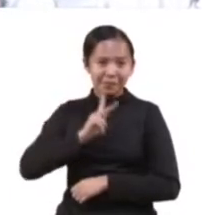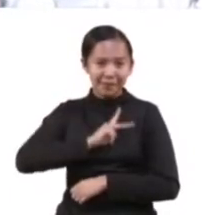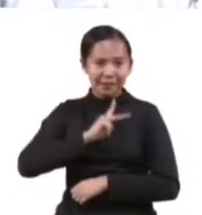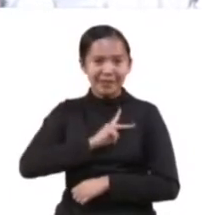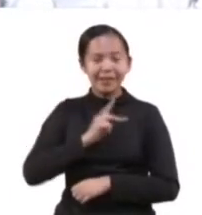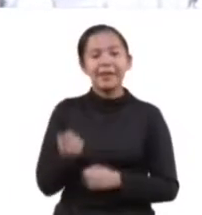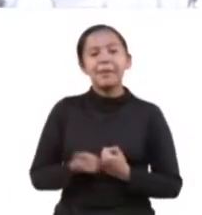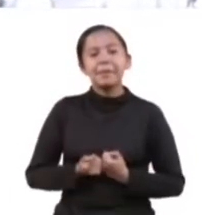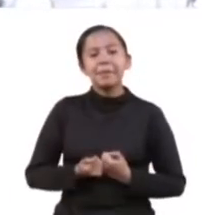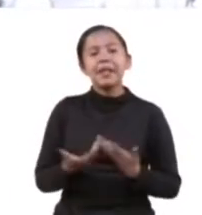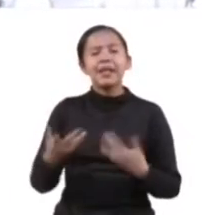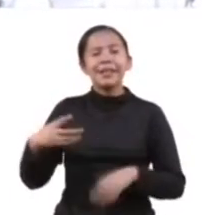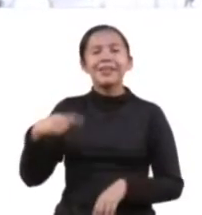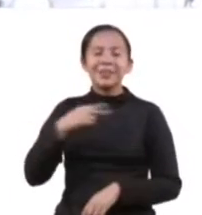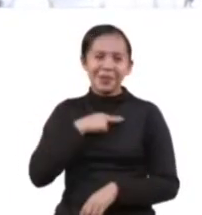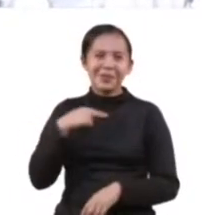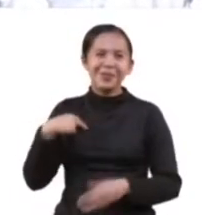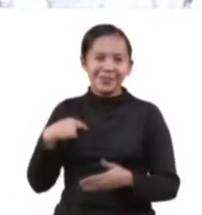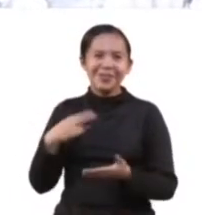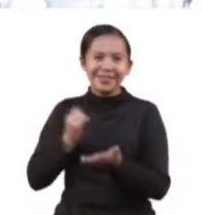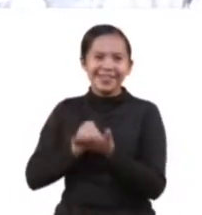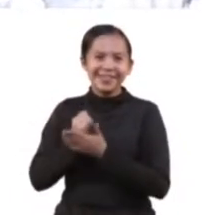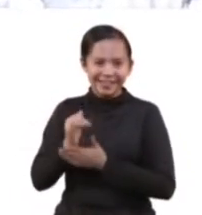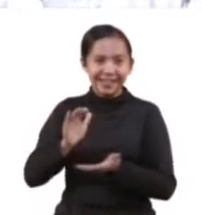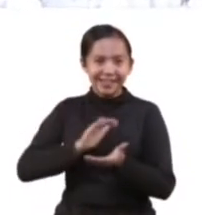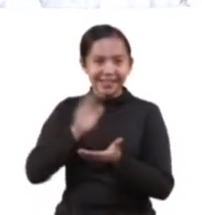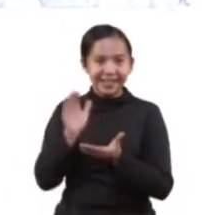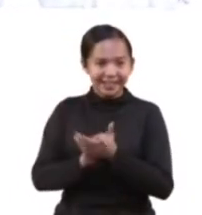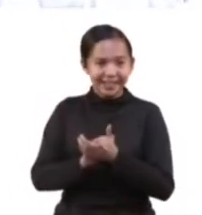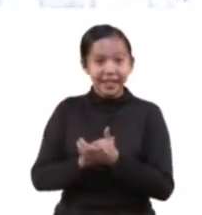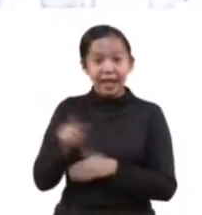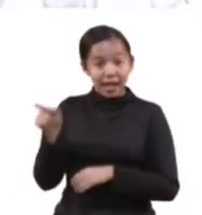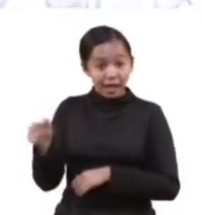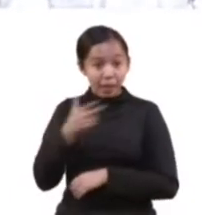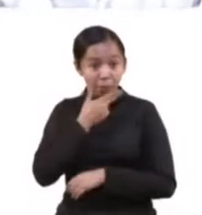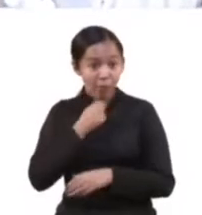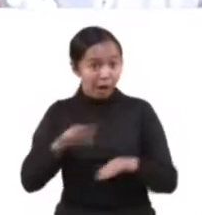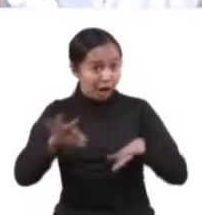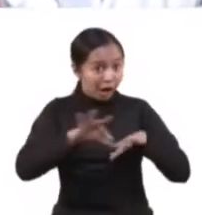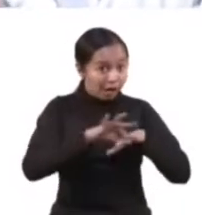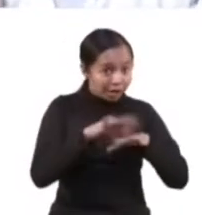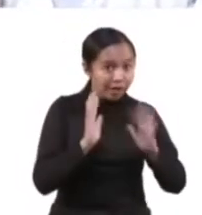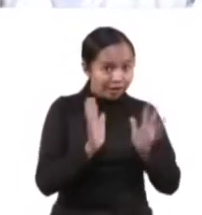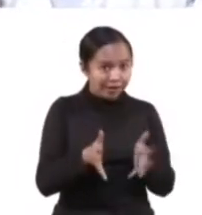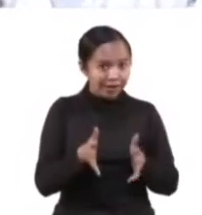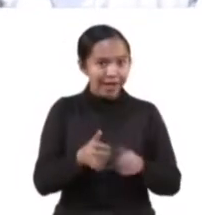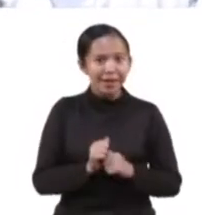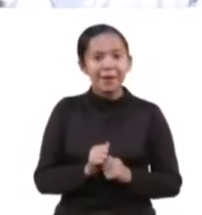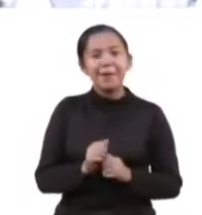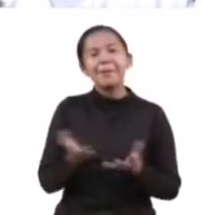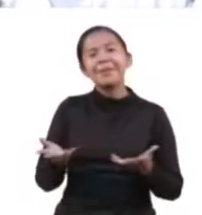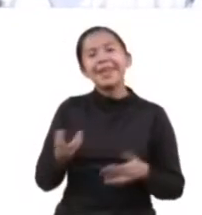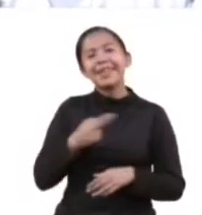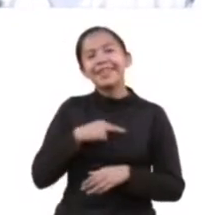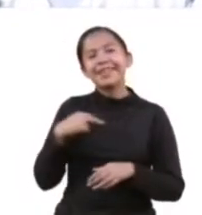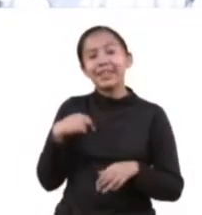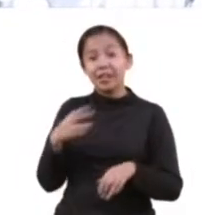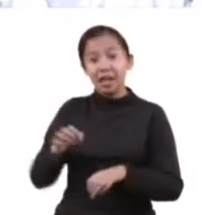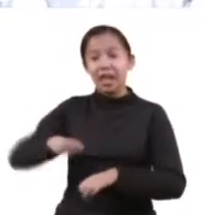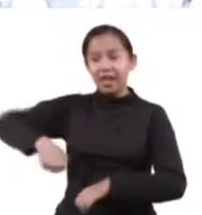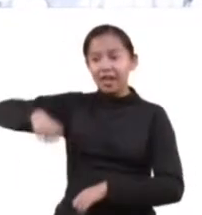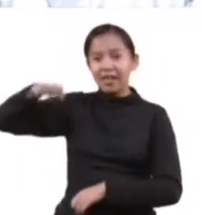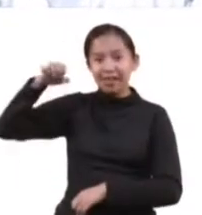me salió ahí de que habíamos decidido casarnos. Pero ya le pidió matrimonio, ya le dio un anillo. Mira, a la edad que tenemos, en